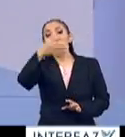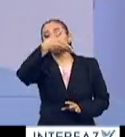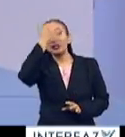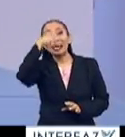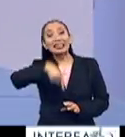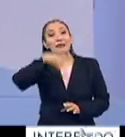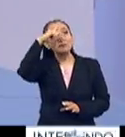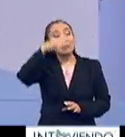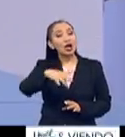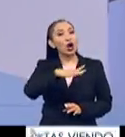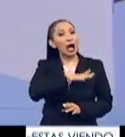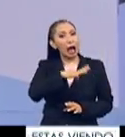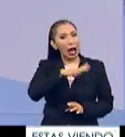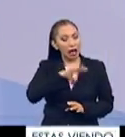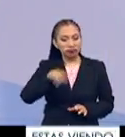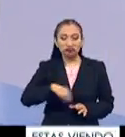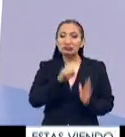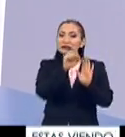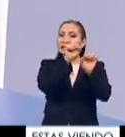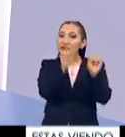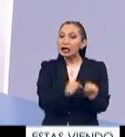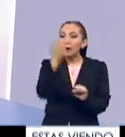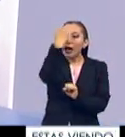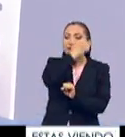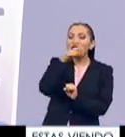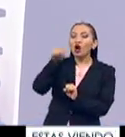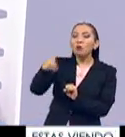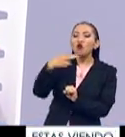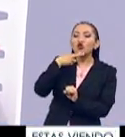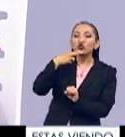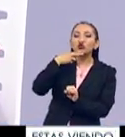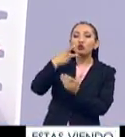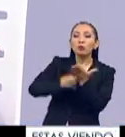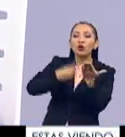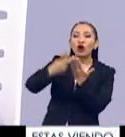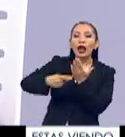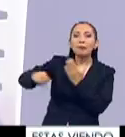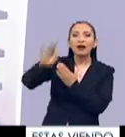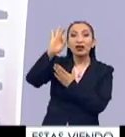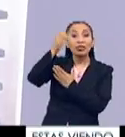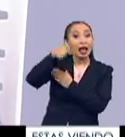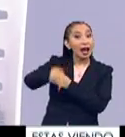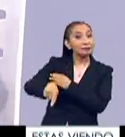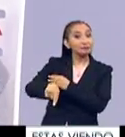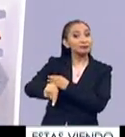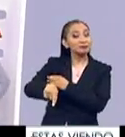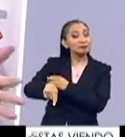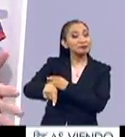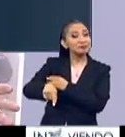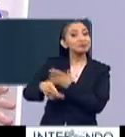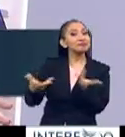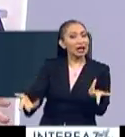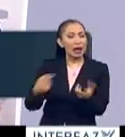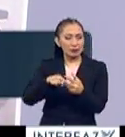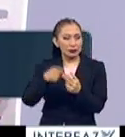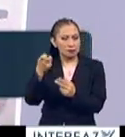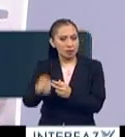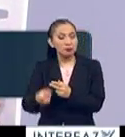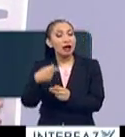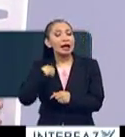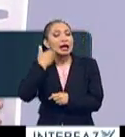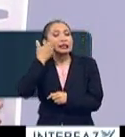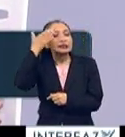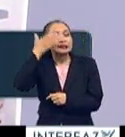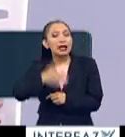que en México tenemos establecido un sistema de evaluación del desempeño de los programas federales. Eso es importante. Entonces, bueno, empezando por ahí, lo que se